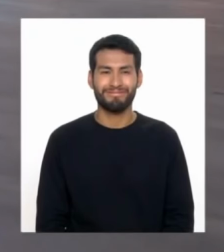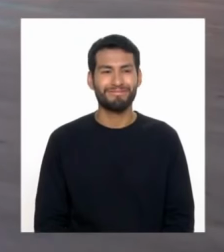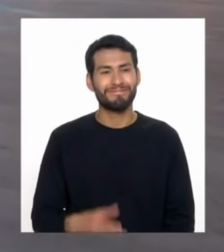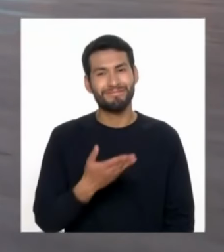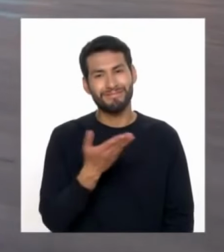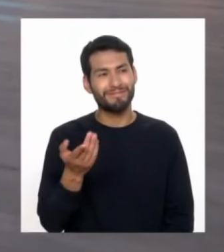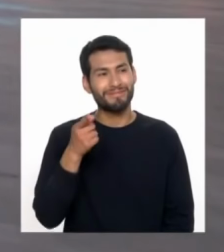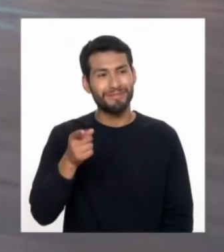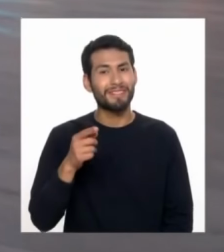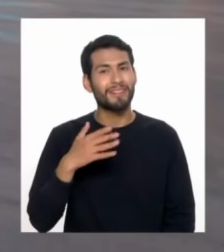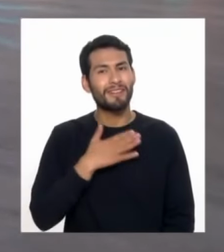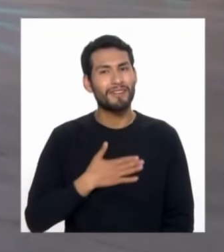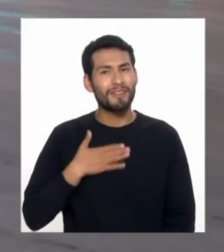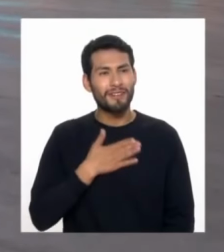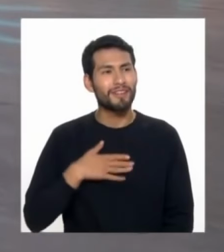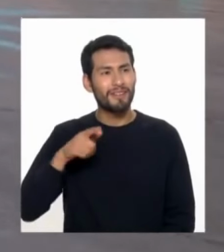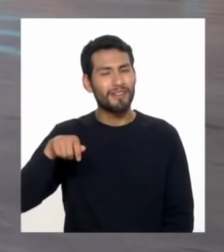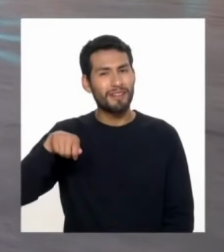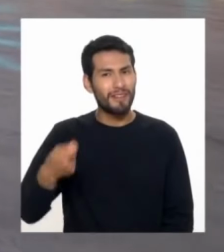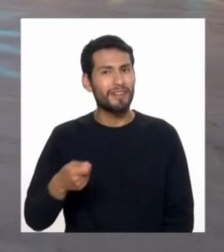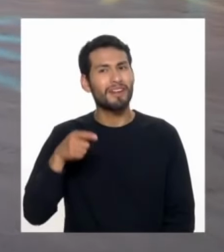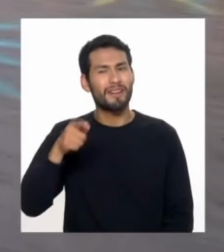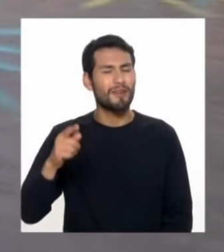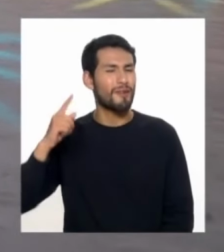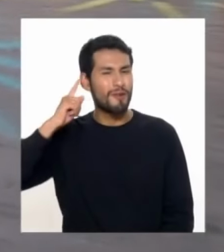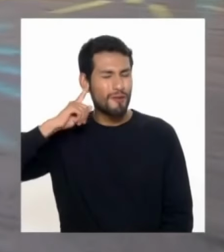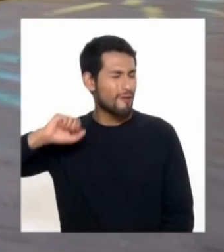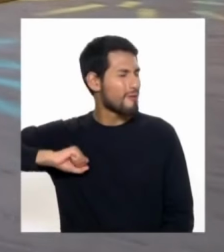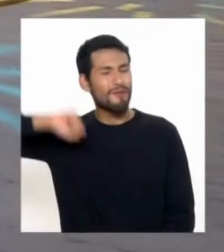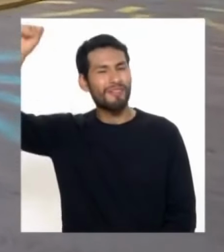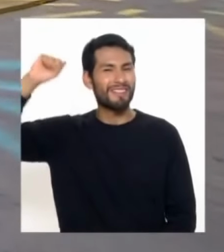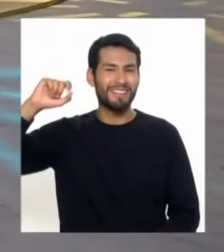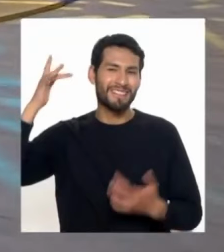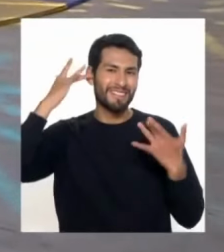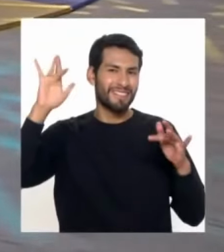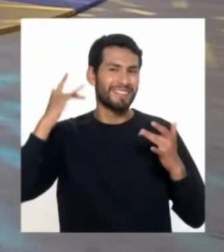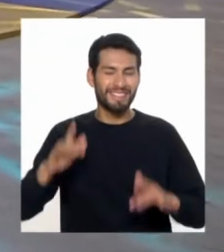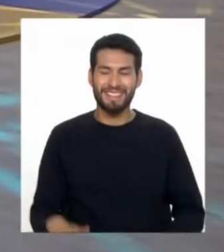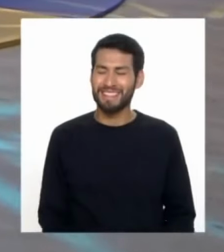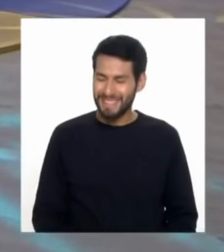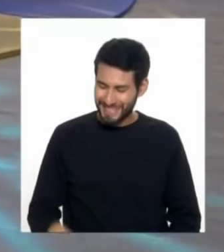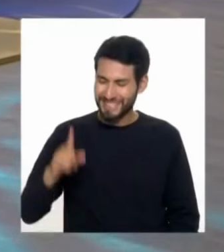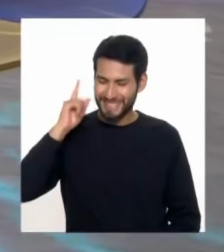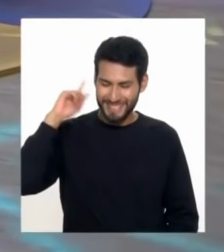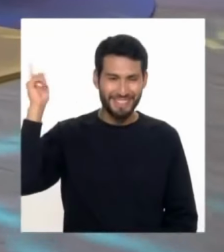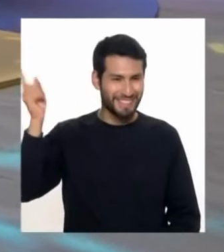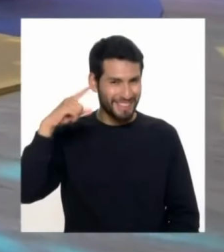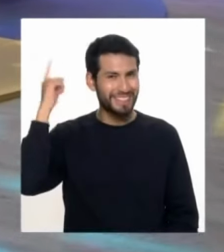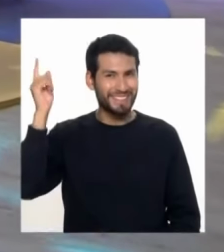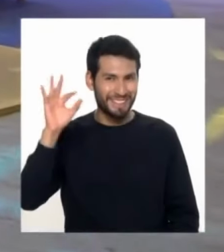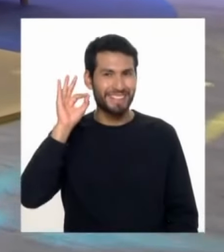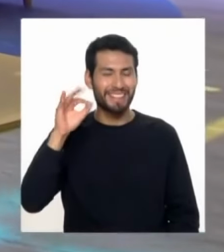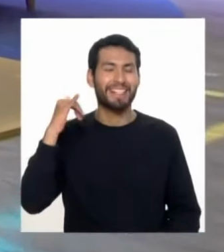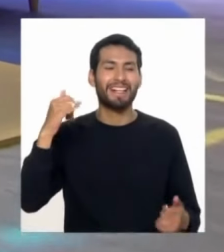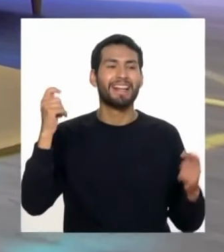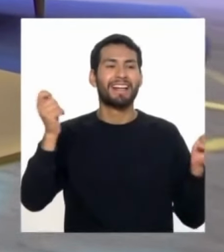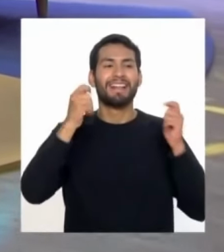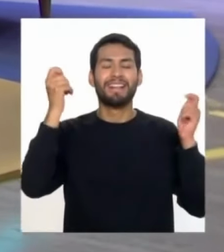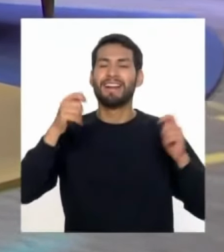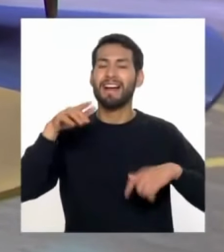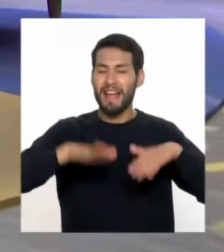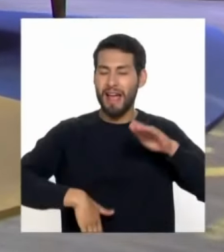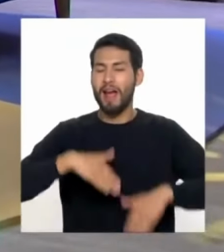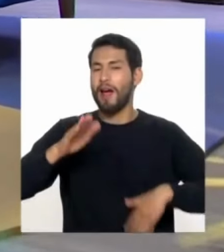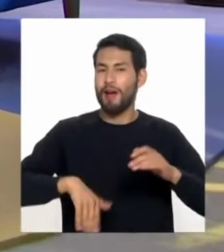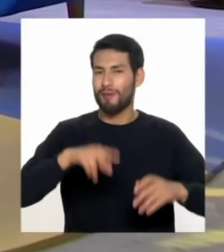Señores, en el switcher les pido, por favor, que suene la música. ¡Eso es! Porque hoy celebramos al cajón